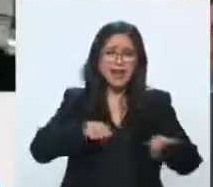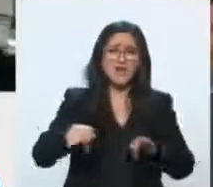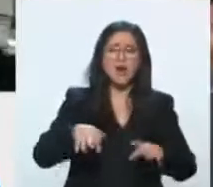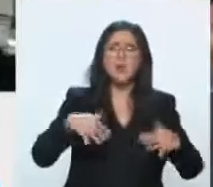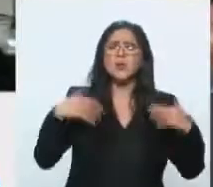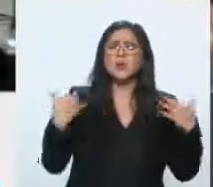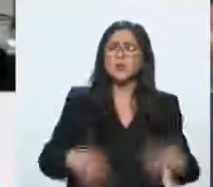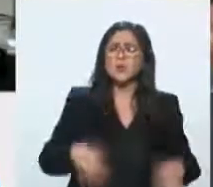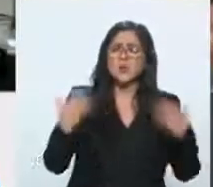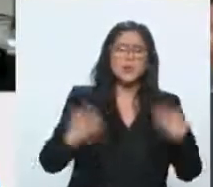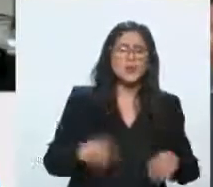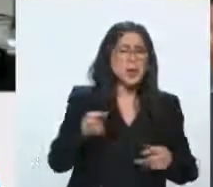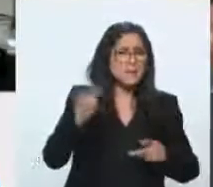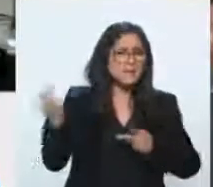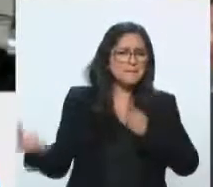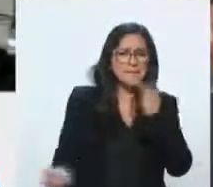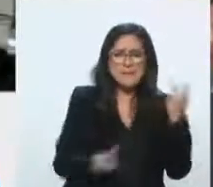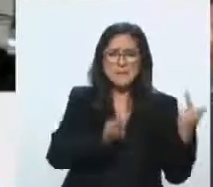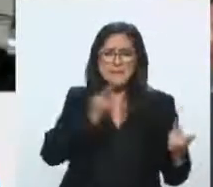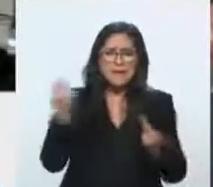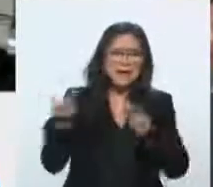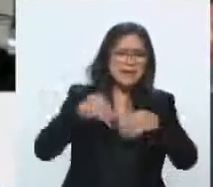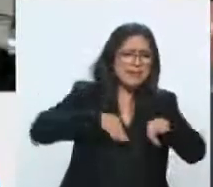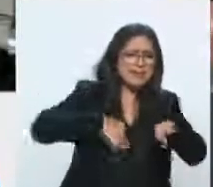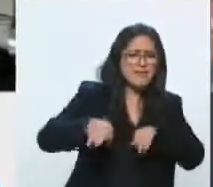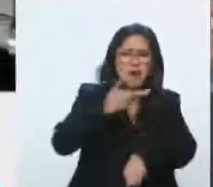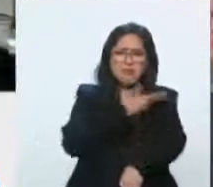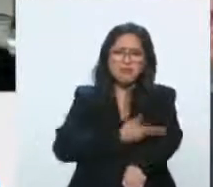muy consensado, muy